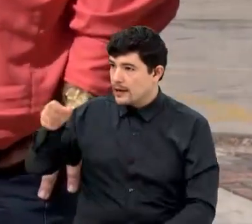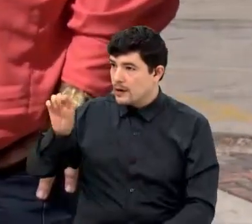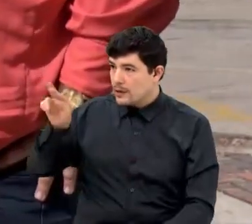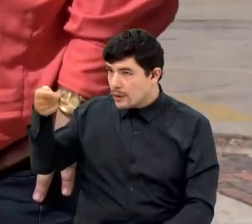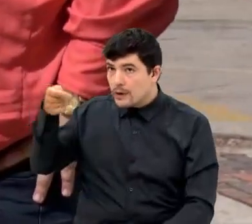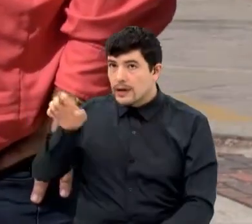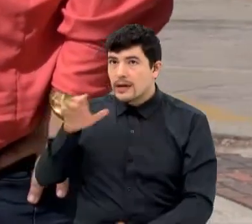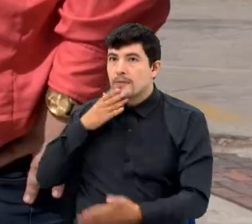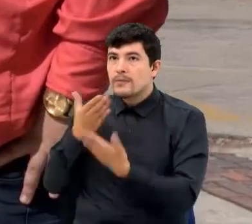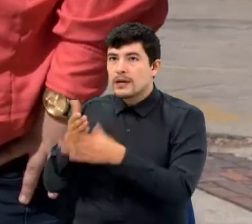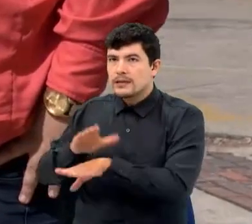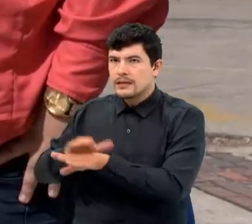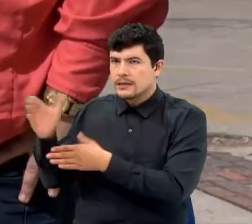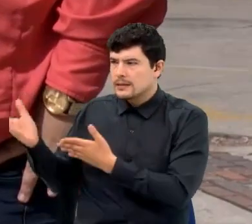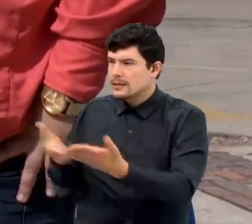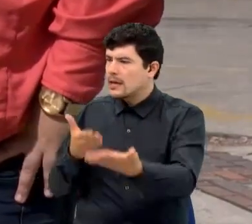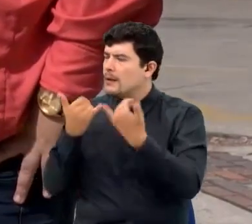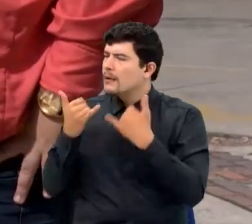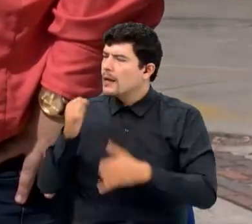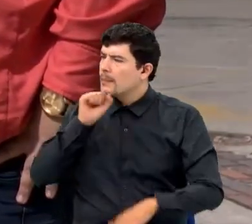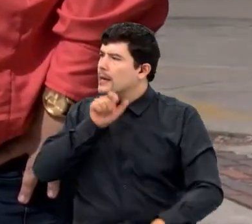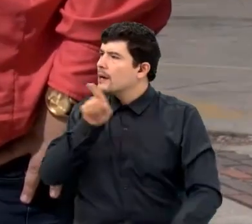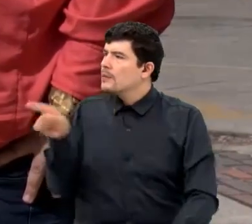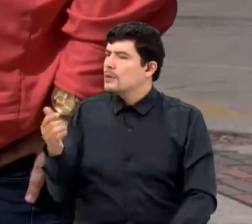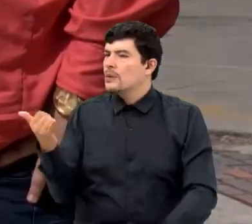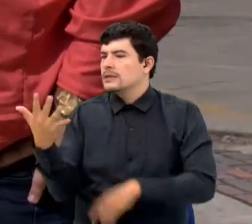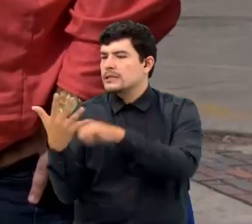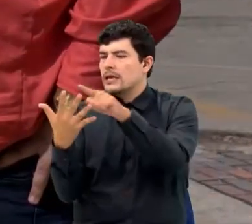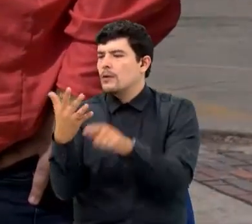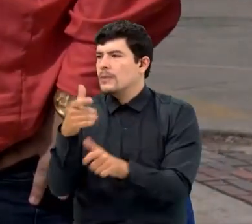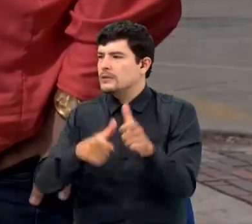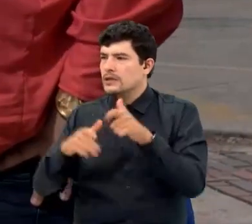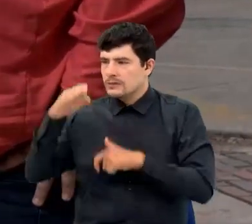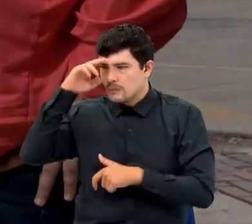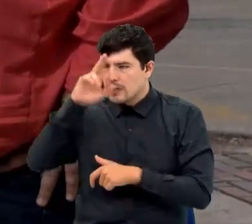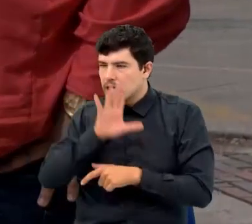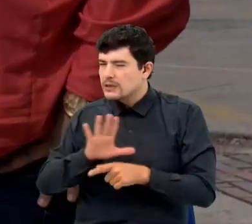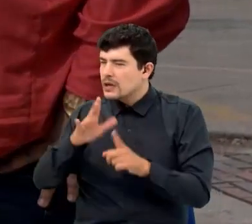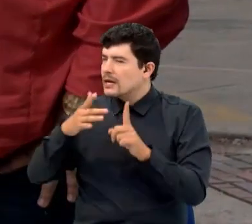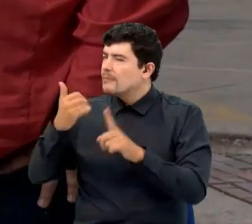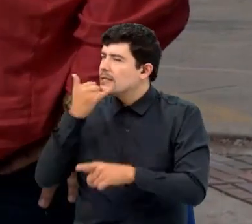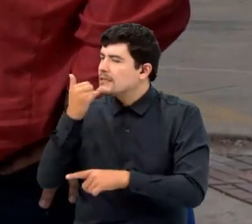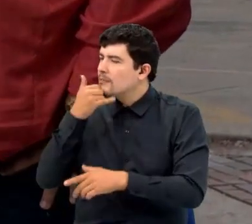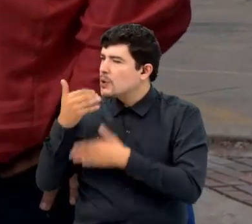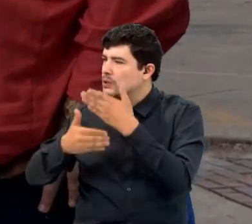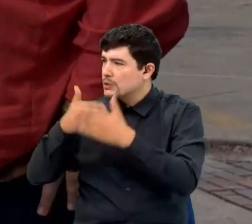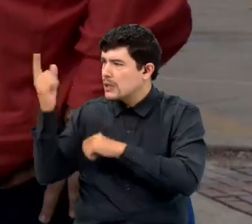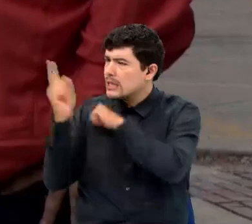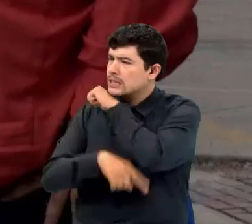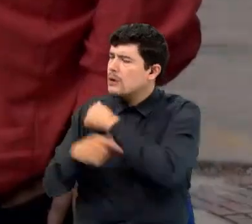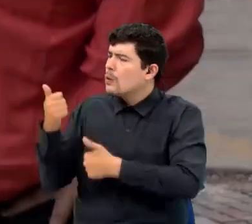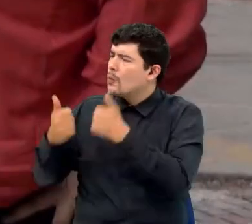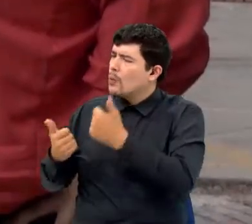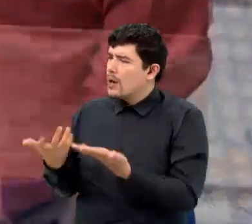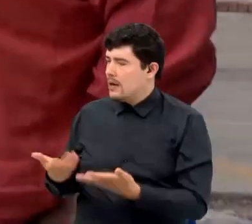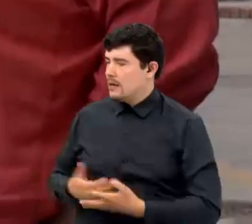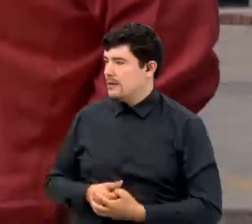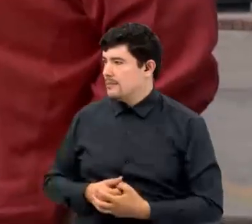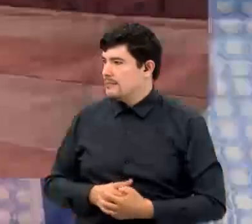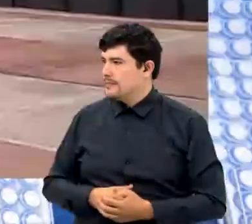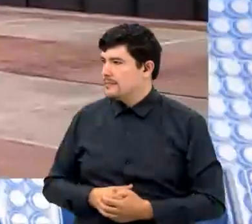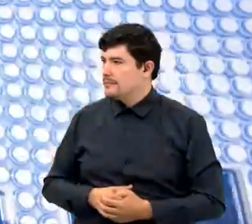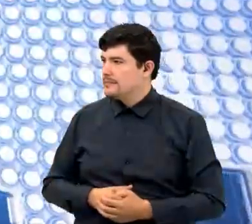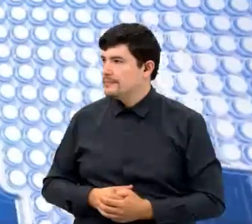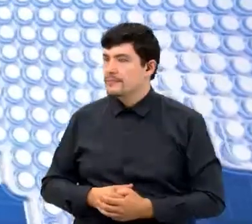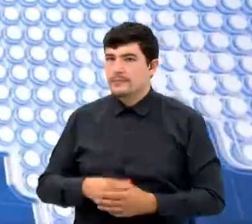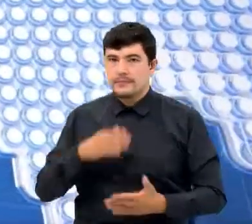directo. ¿A qué se enfrentan ellos y, aparte de eso, cuál es el análisis de este contexto que se da en medio de lo que sucedió con estos dos funcionarios públicos?